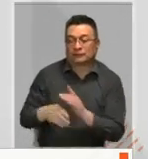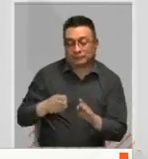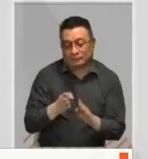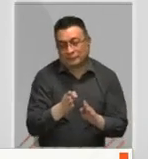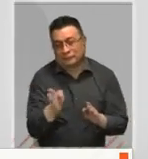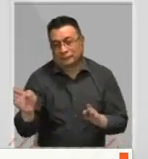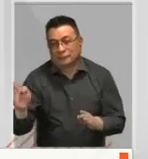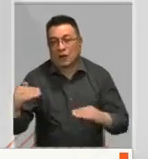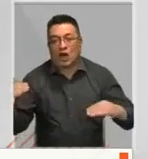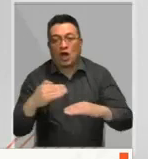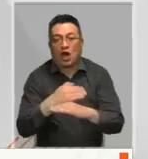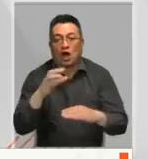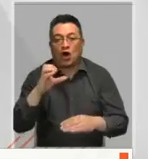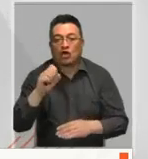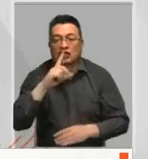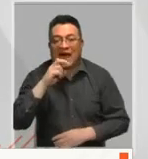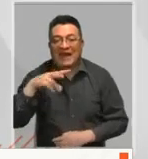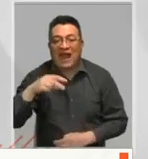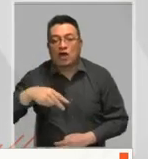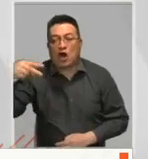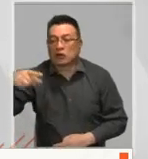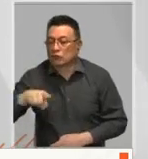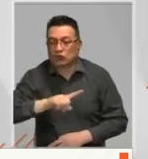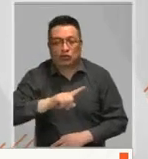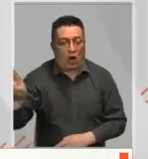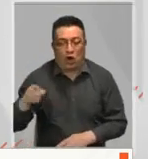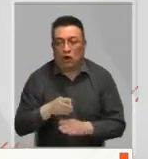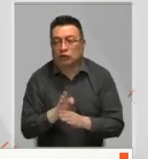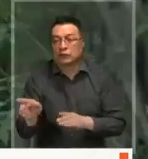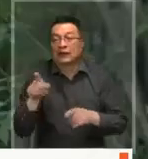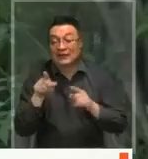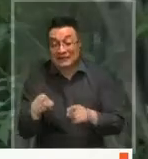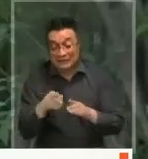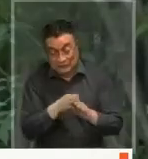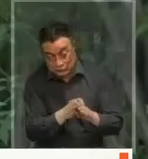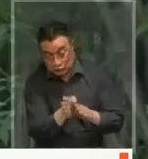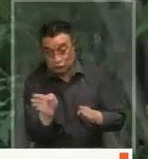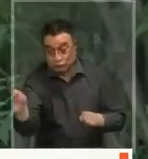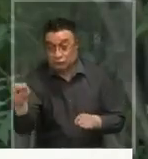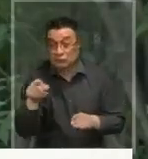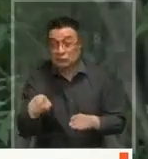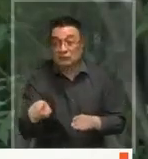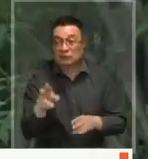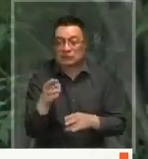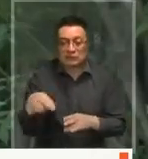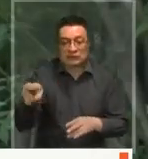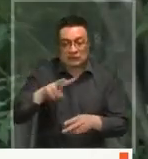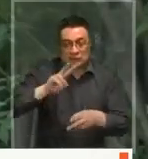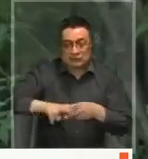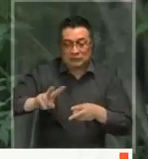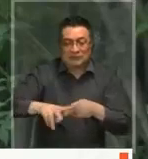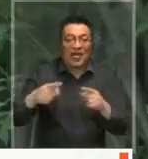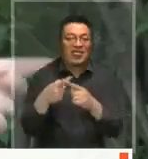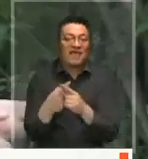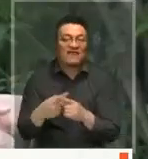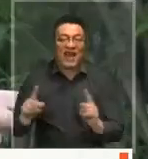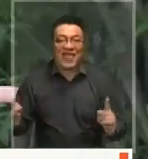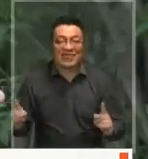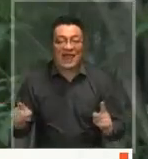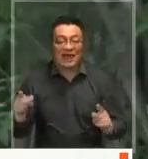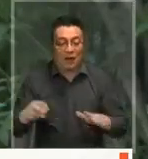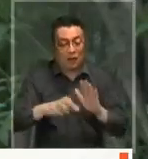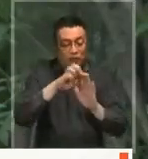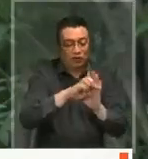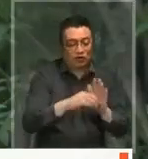hacia Costanera Norte. Por ahí no se puede circular. Ese túnel fue rehecho de forma diferente al